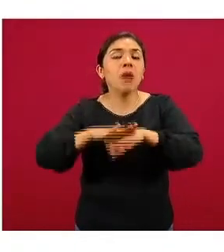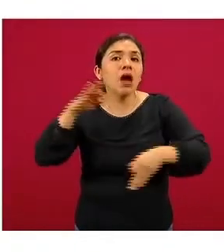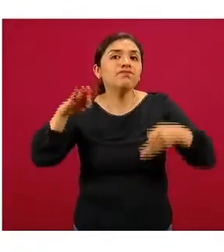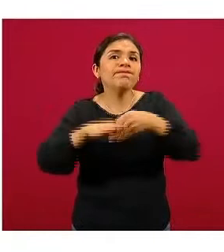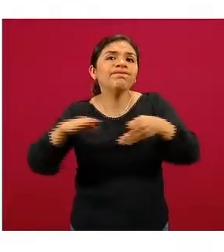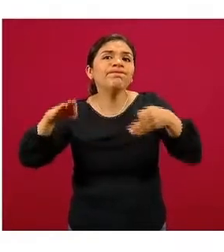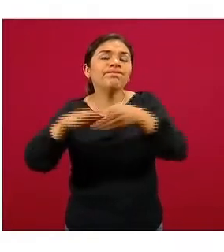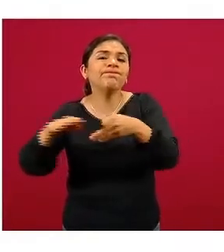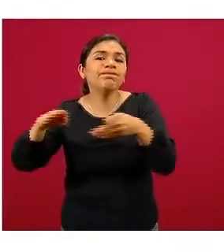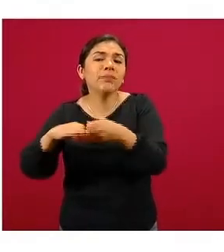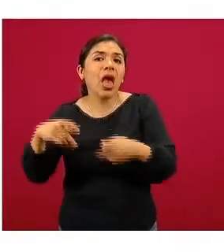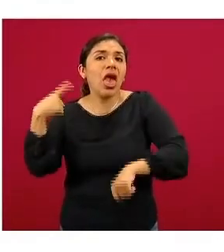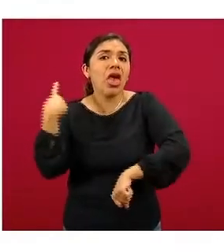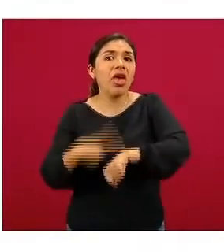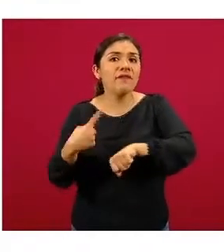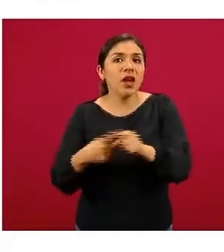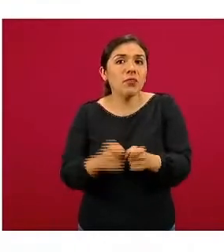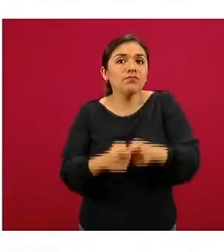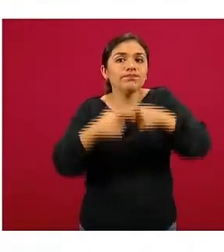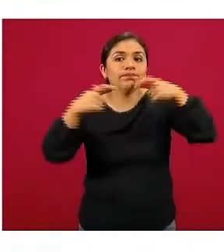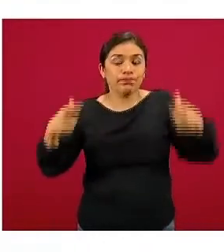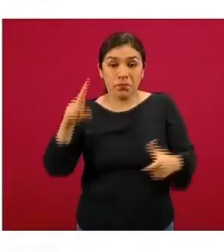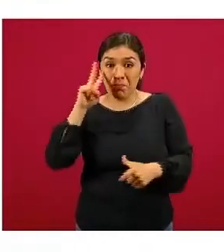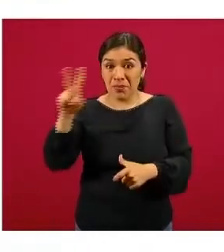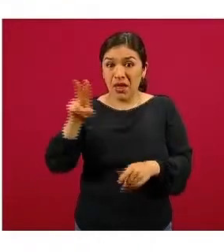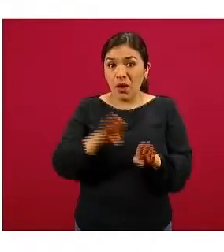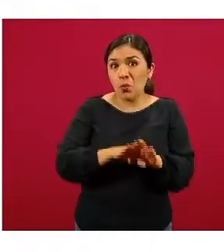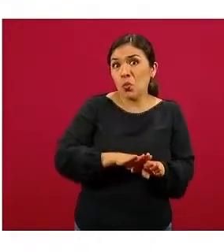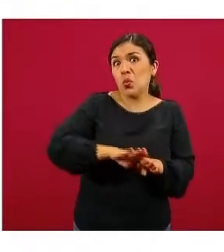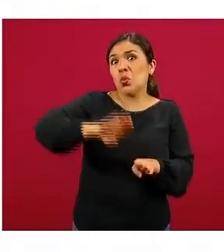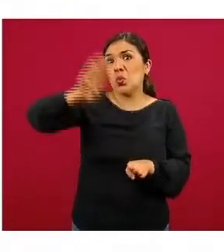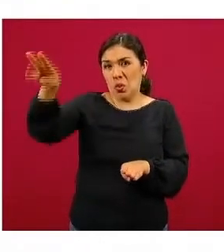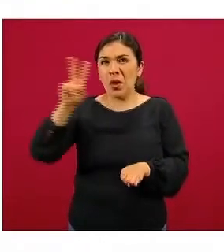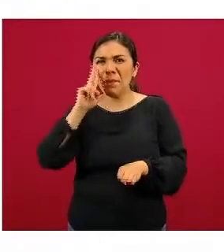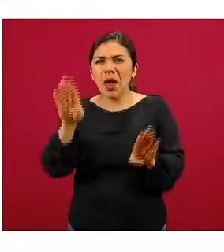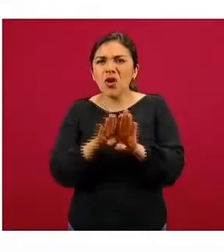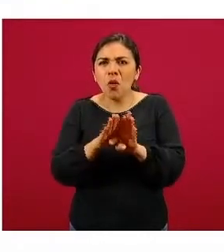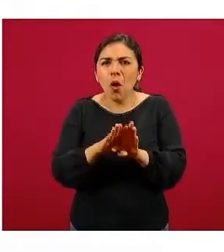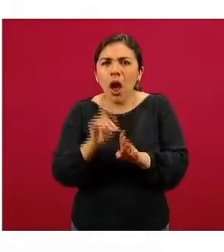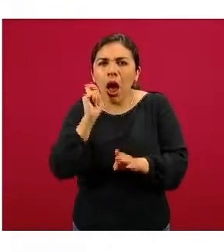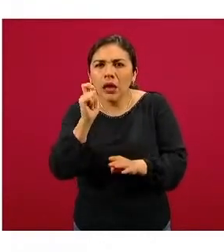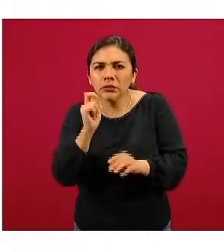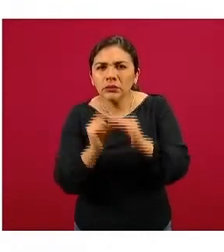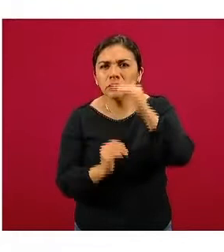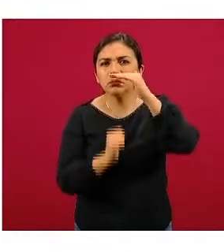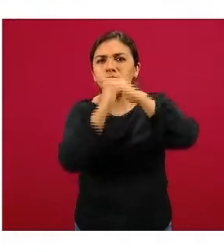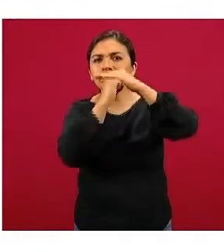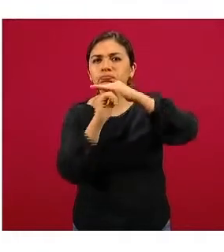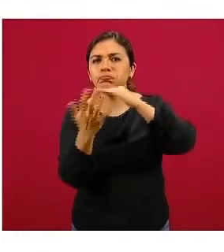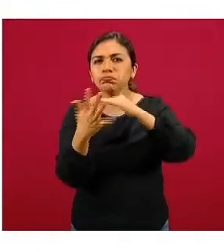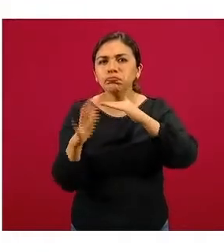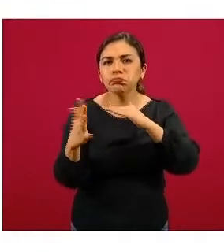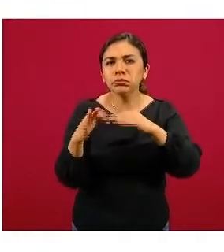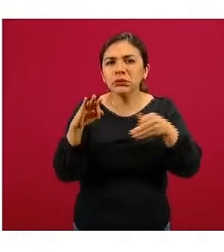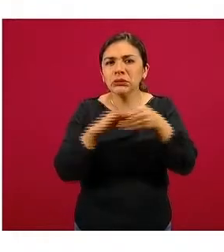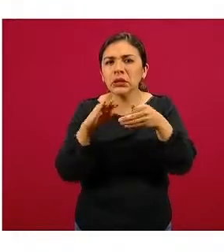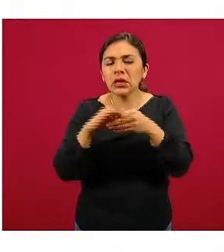a nivel mundial. Y aquí vemos precisamente este crecimiento que cuando vemos la escala prácticamente llegó a